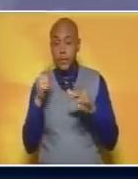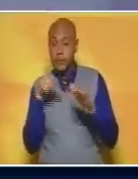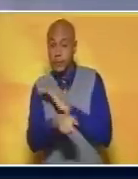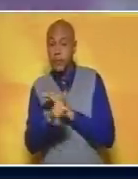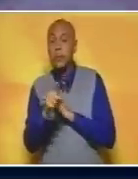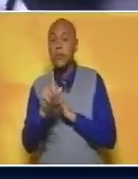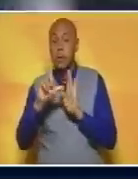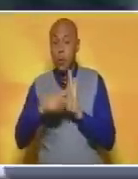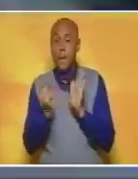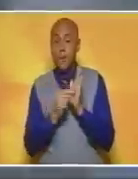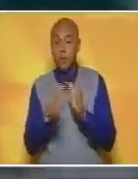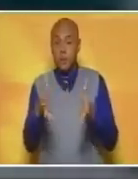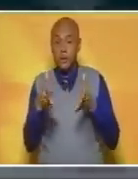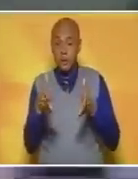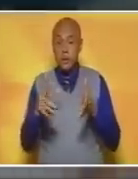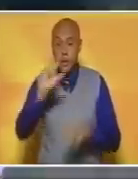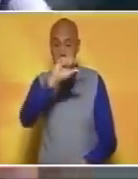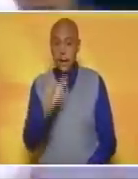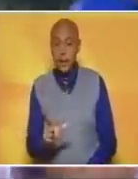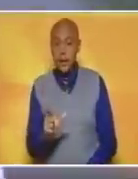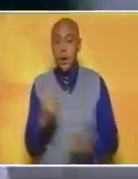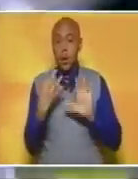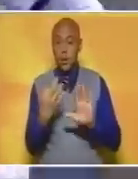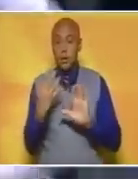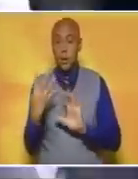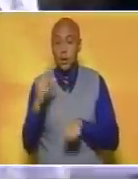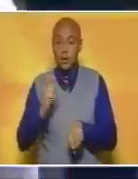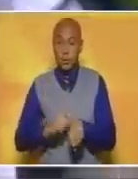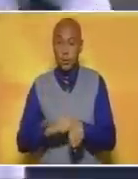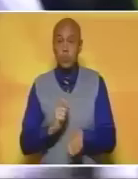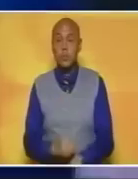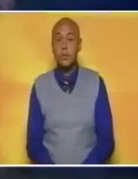tanto del triunfo para los toscanos al 84.